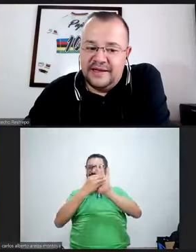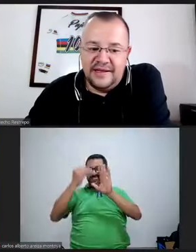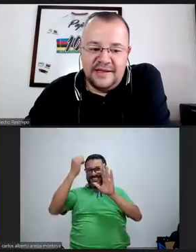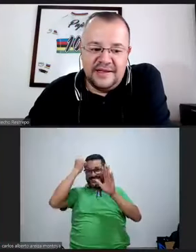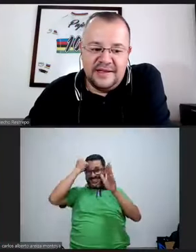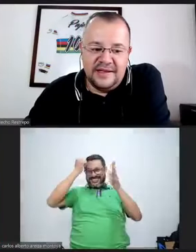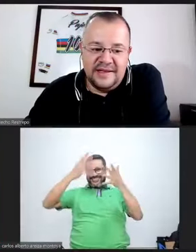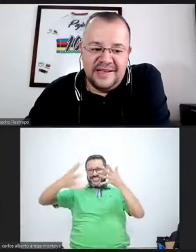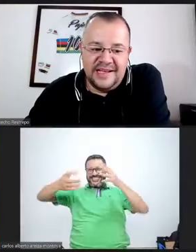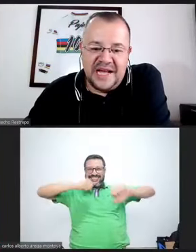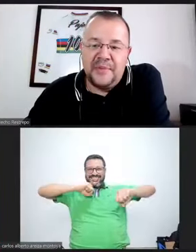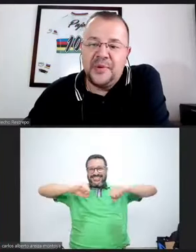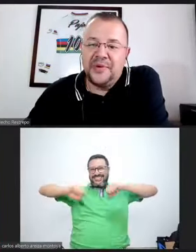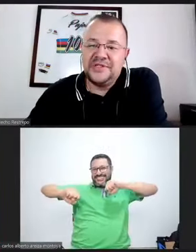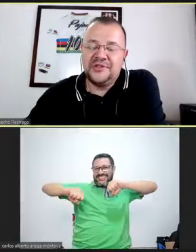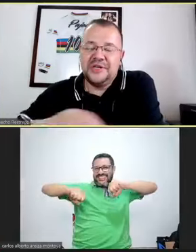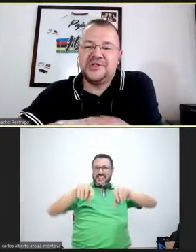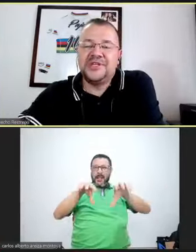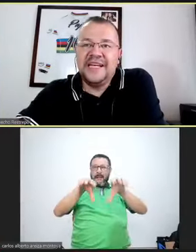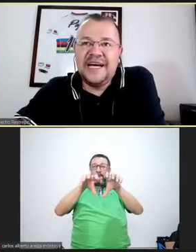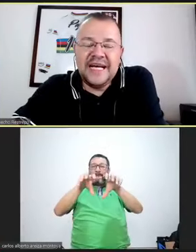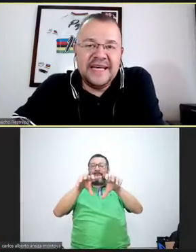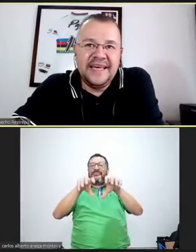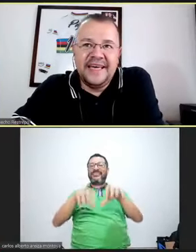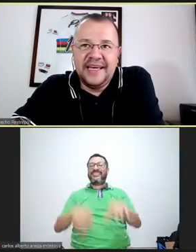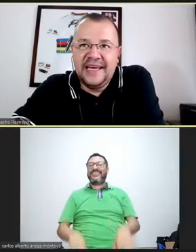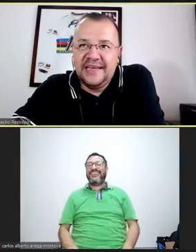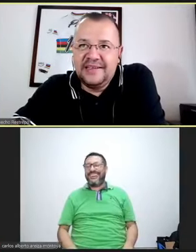y apretando nalga. A propósito de eso, Gina,